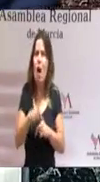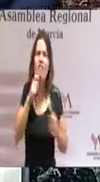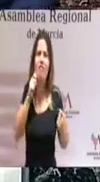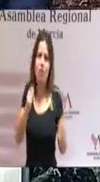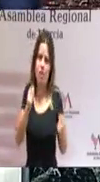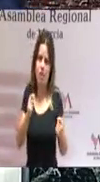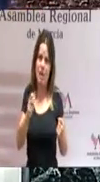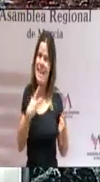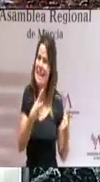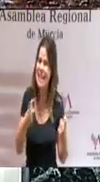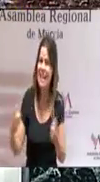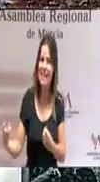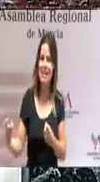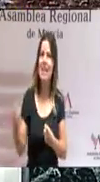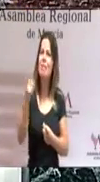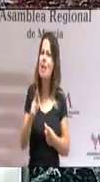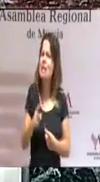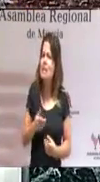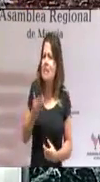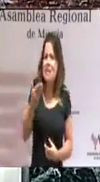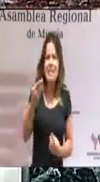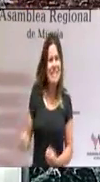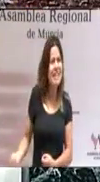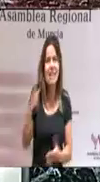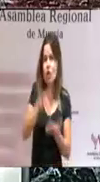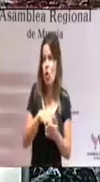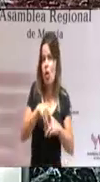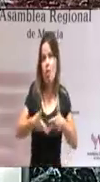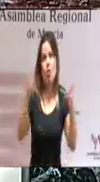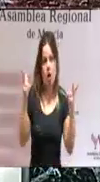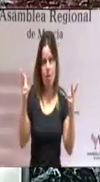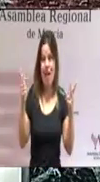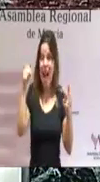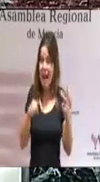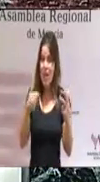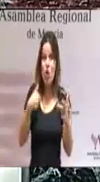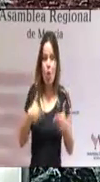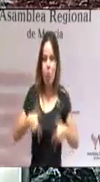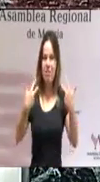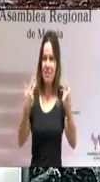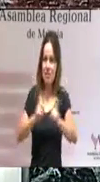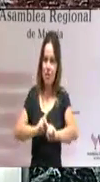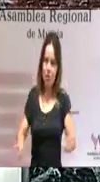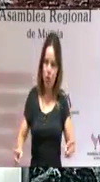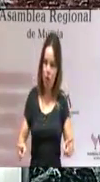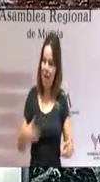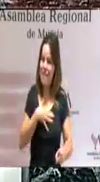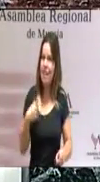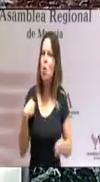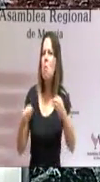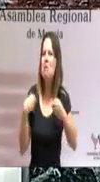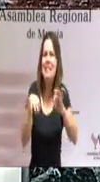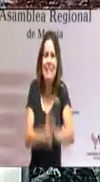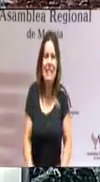saludable, necesario, imprescindible en democracia. Y aquí no se me permitía. No querían ni